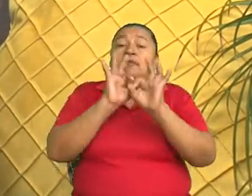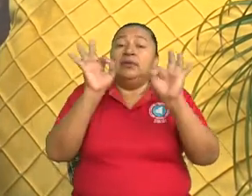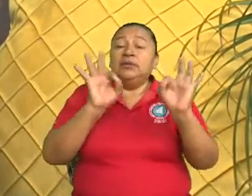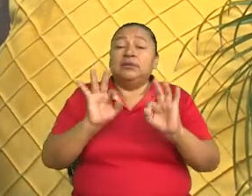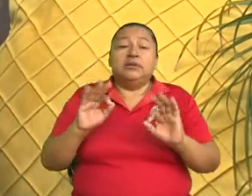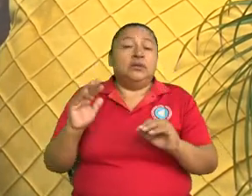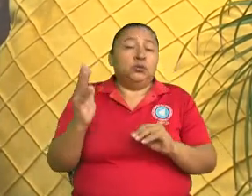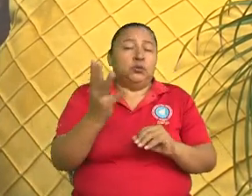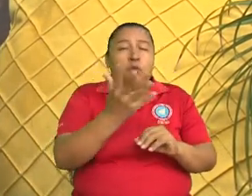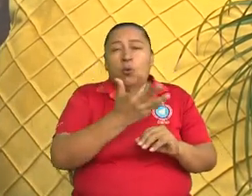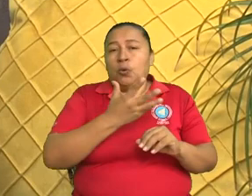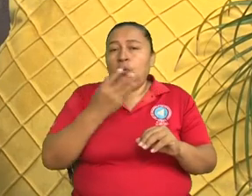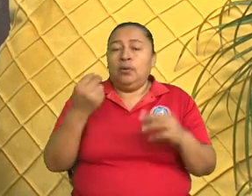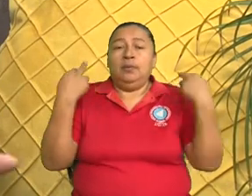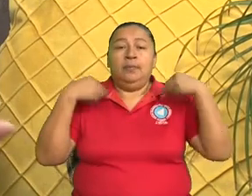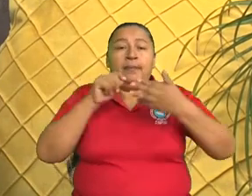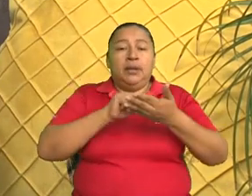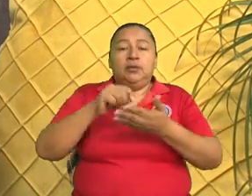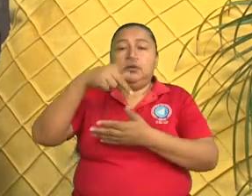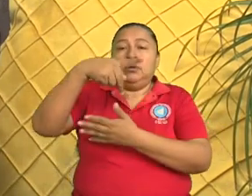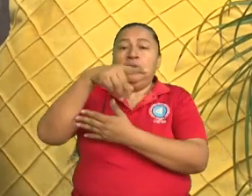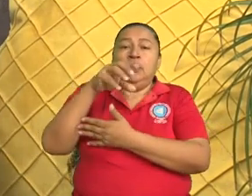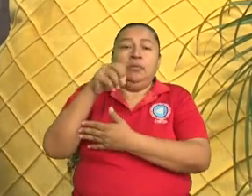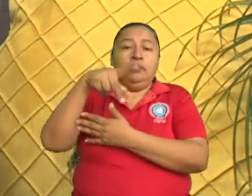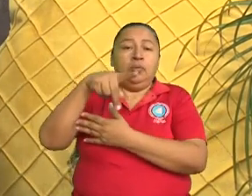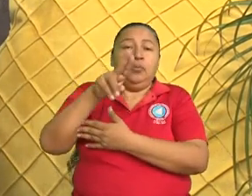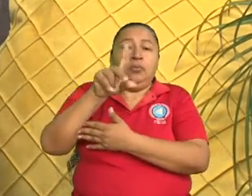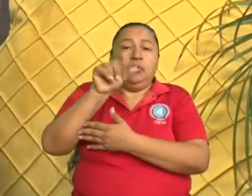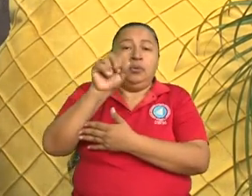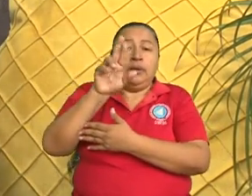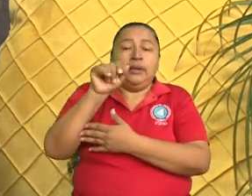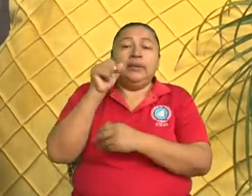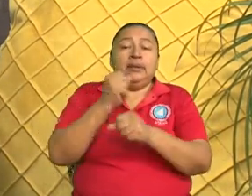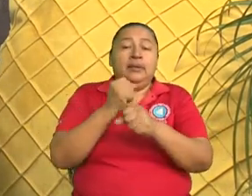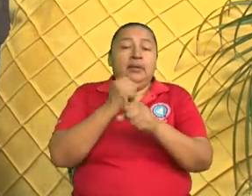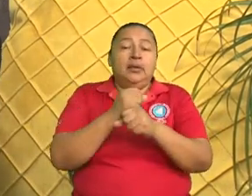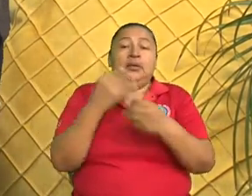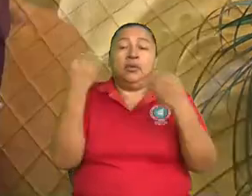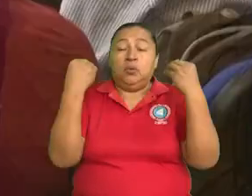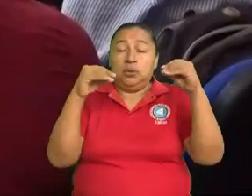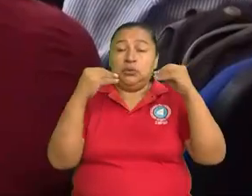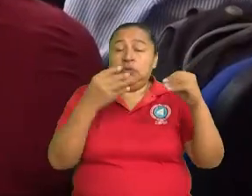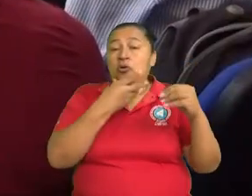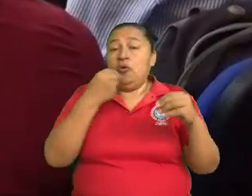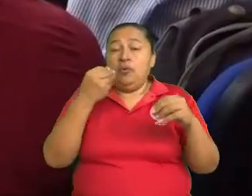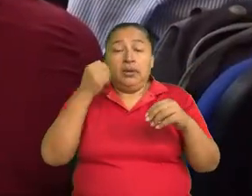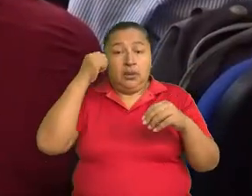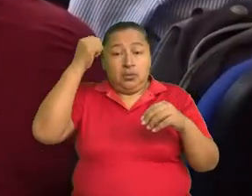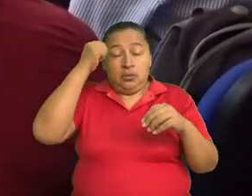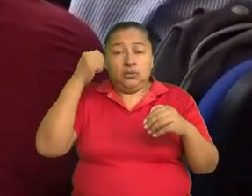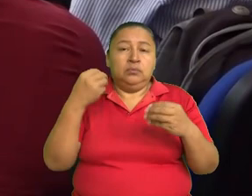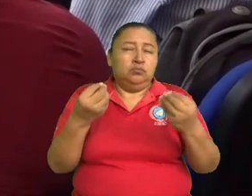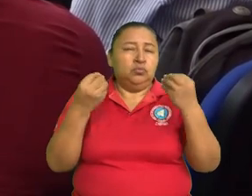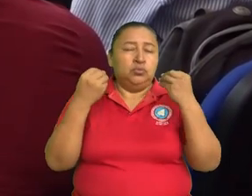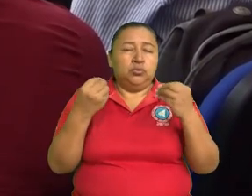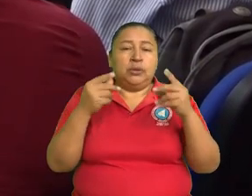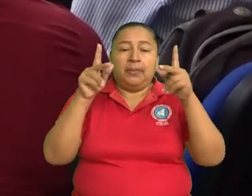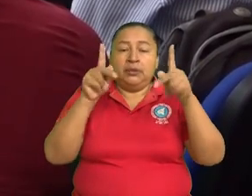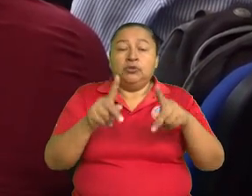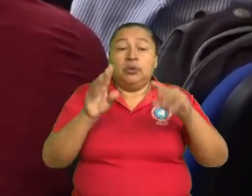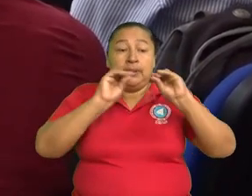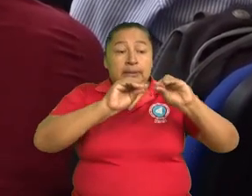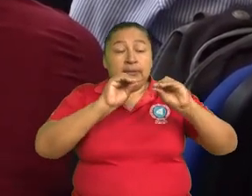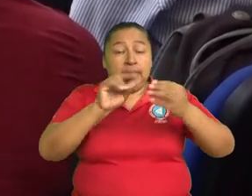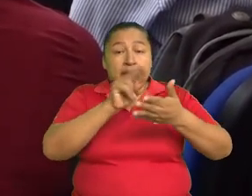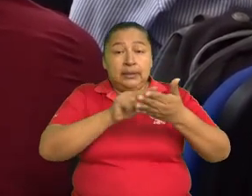todos los maestros populares que están también ahí trabajando con educación de jóvenes y adultos, esos miles de alfabetizadores